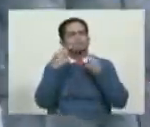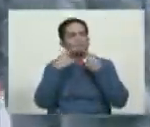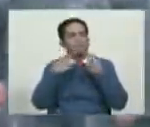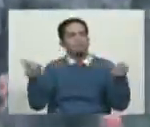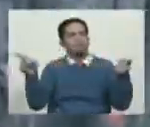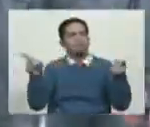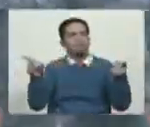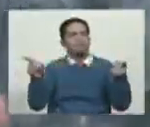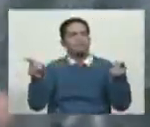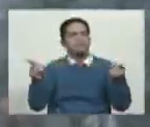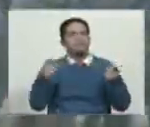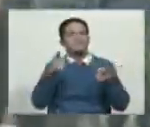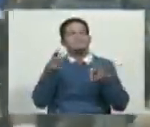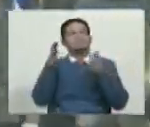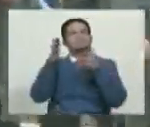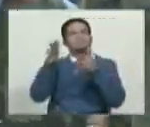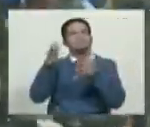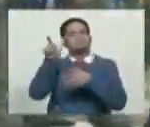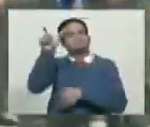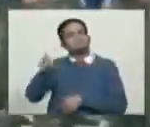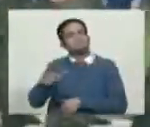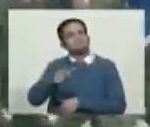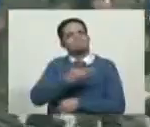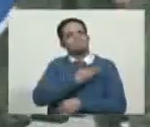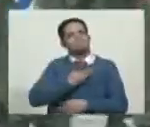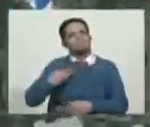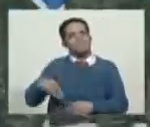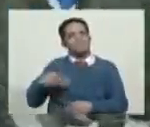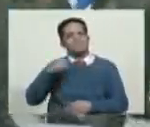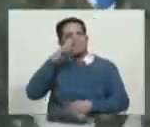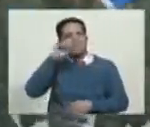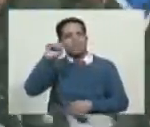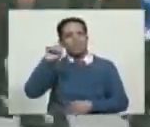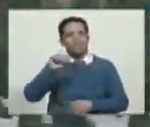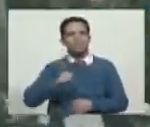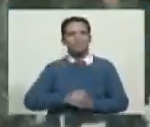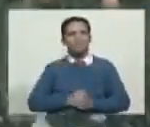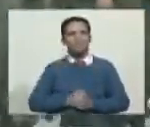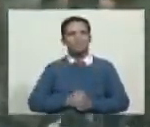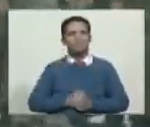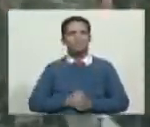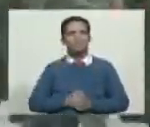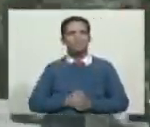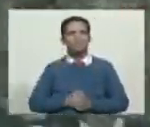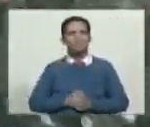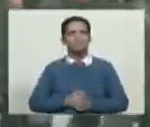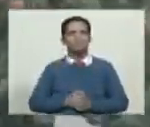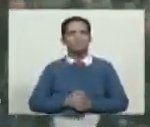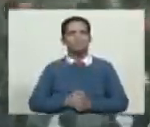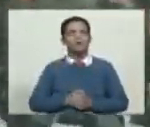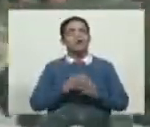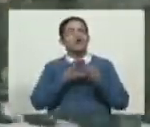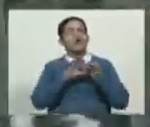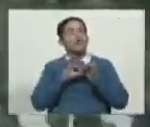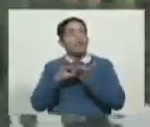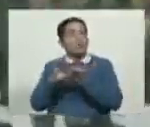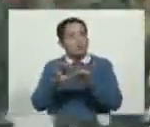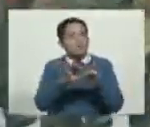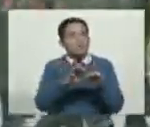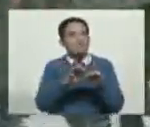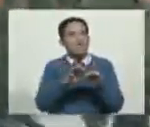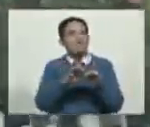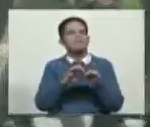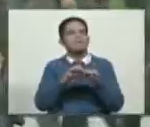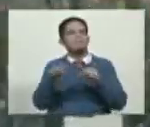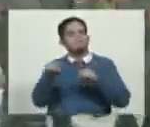y que ha orientado el comandante en jefe, Nicolás Maduro Moros. Con unidad, cohesión y